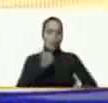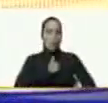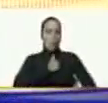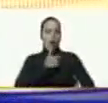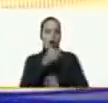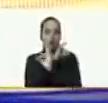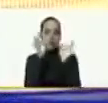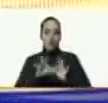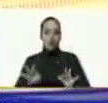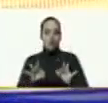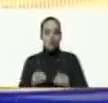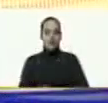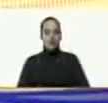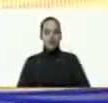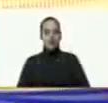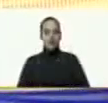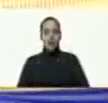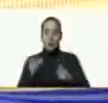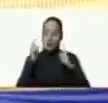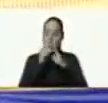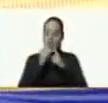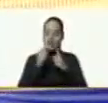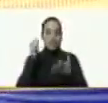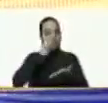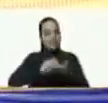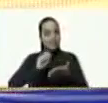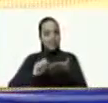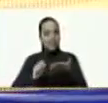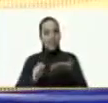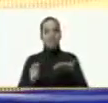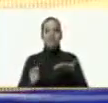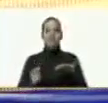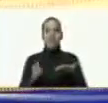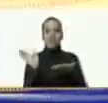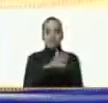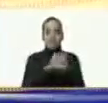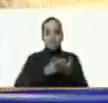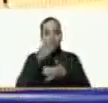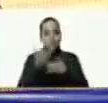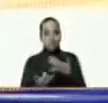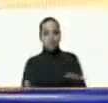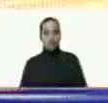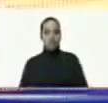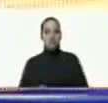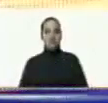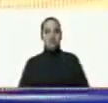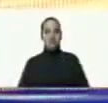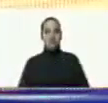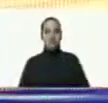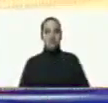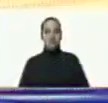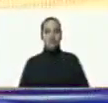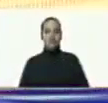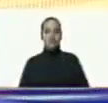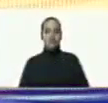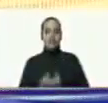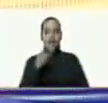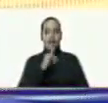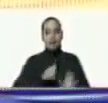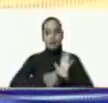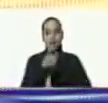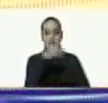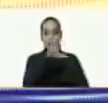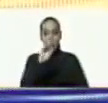expresarse la palabra escrita, en el ensayo, un homenaje. Tenemos más de